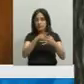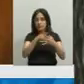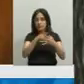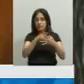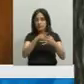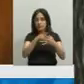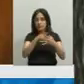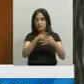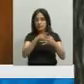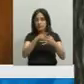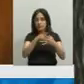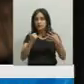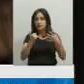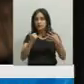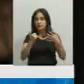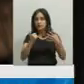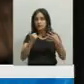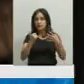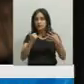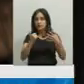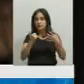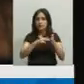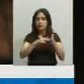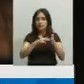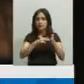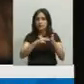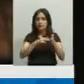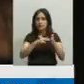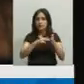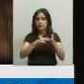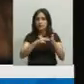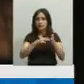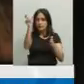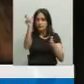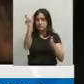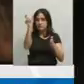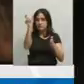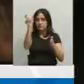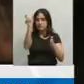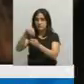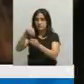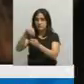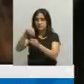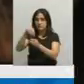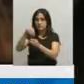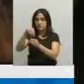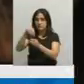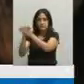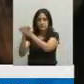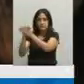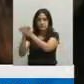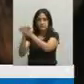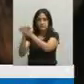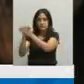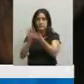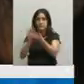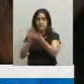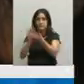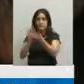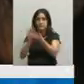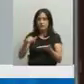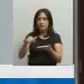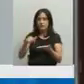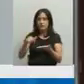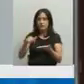doctor Puig ha sido una persona que ha pertenecido a la Unión Cívica Radical, que ha sido diputado provincial y constituyente,